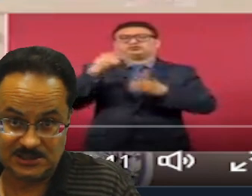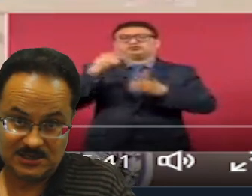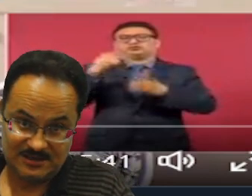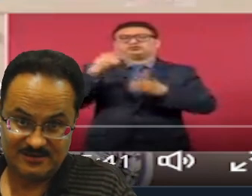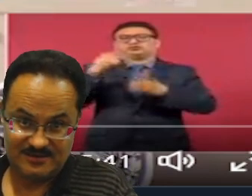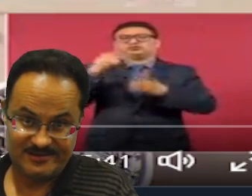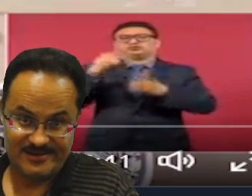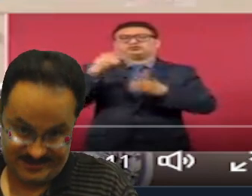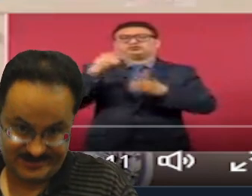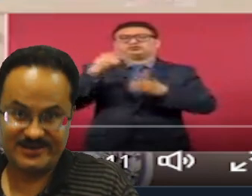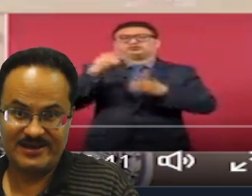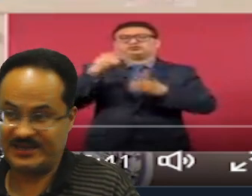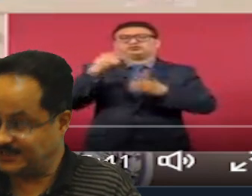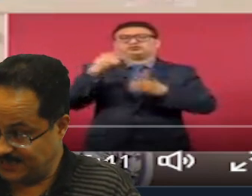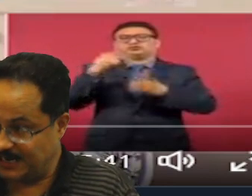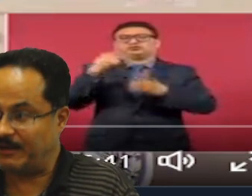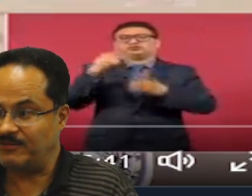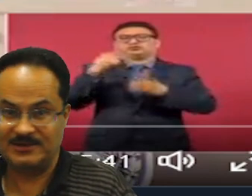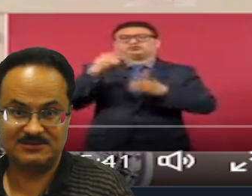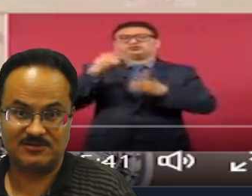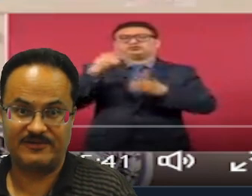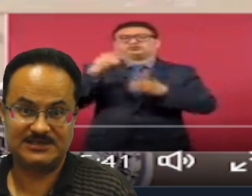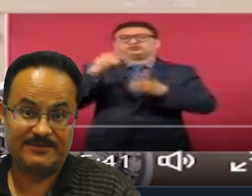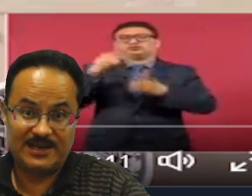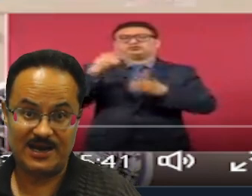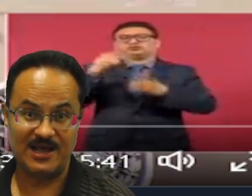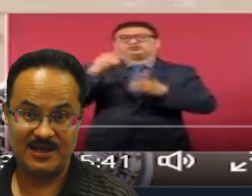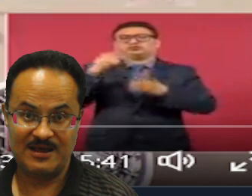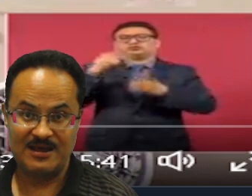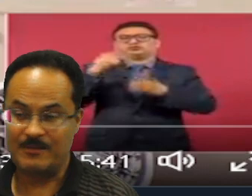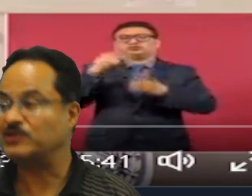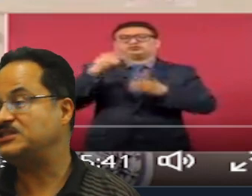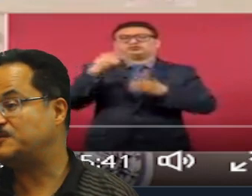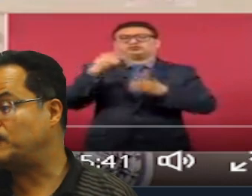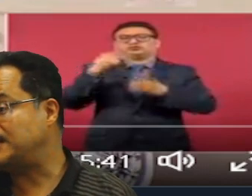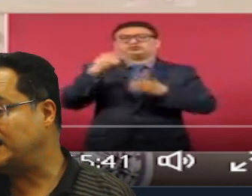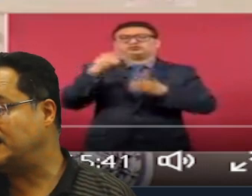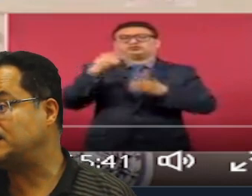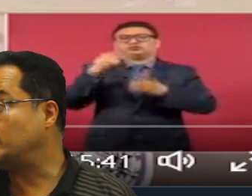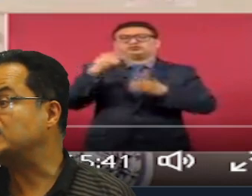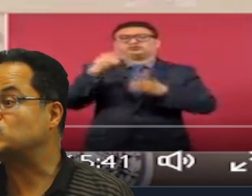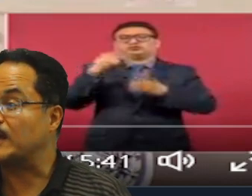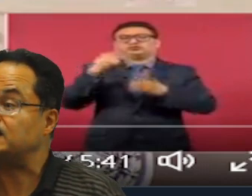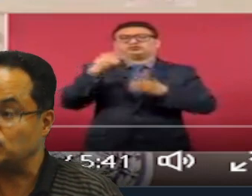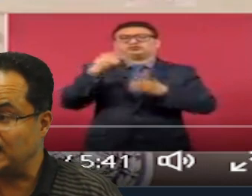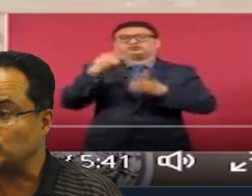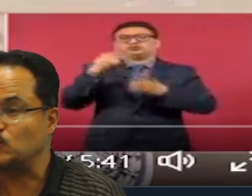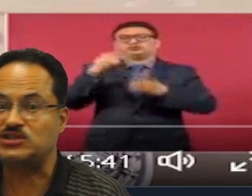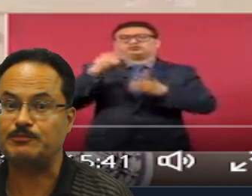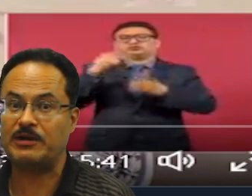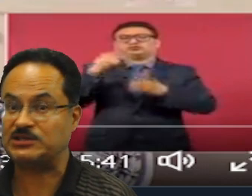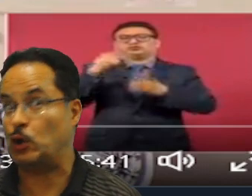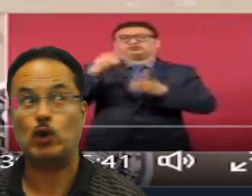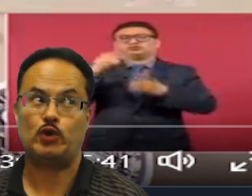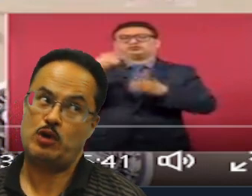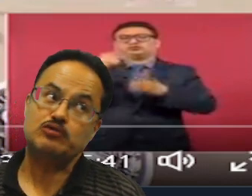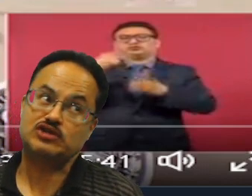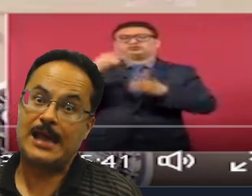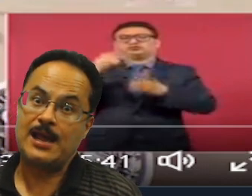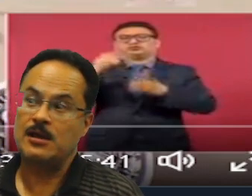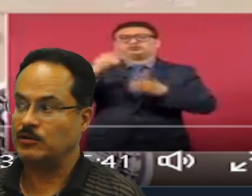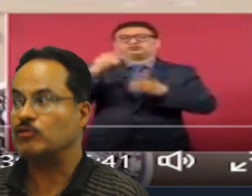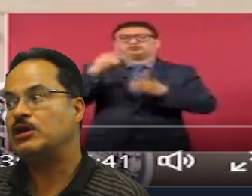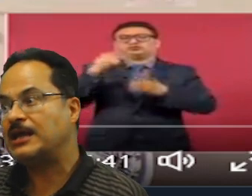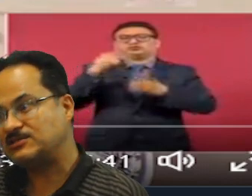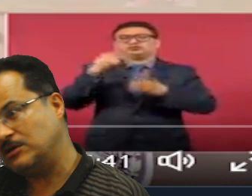hipótesis y ahí está grabado en su conferencia mañanera por si después alguien dice Oiga es que usted acusó sin pruebas No yo no